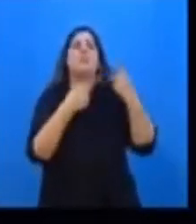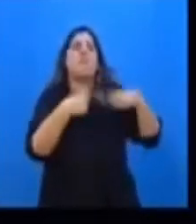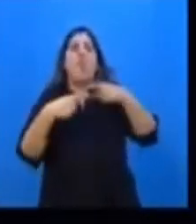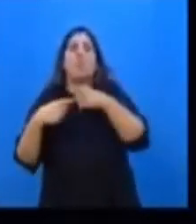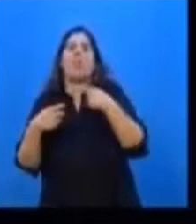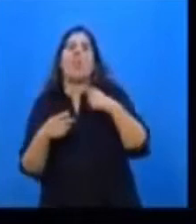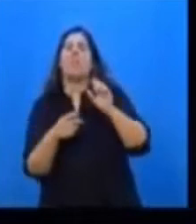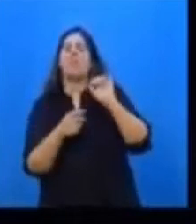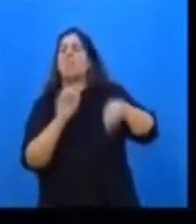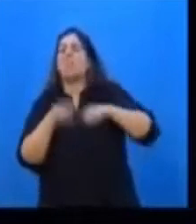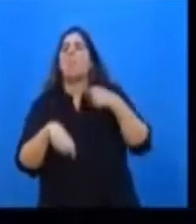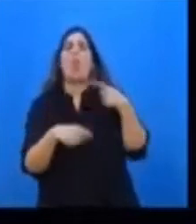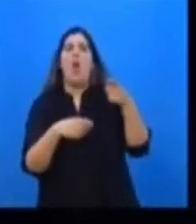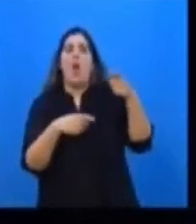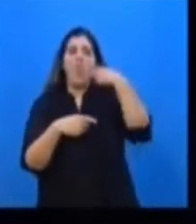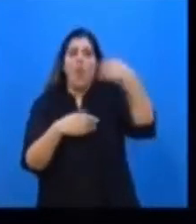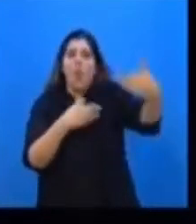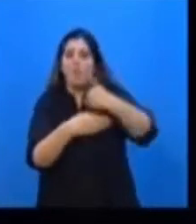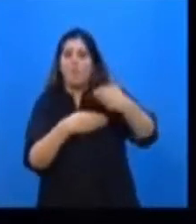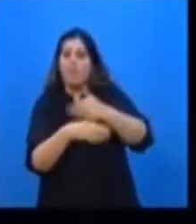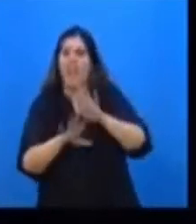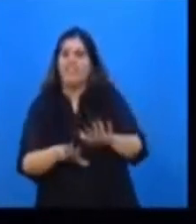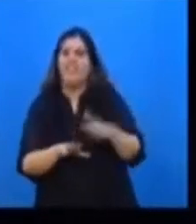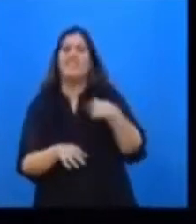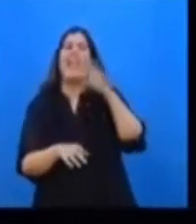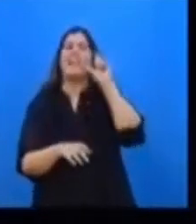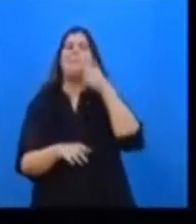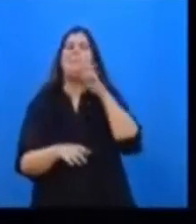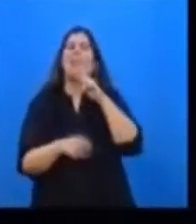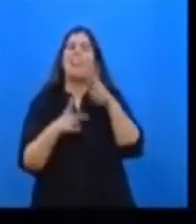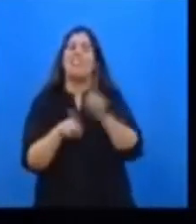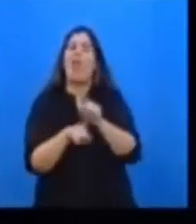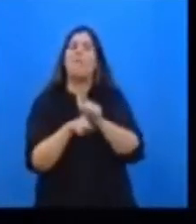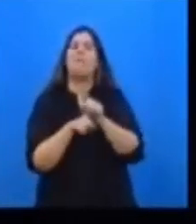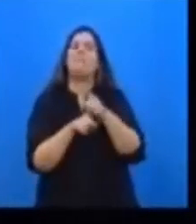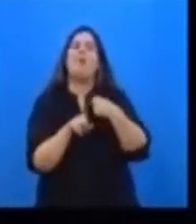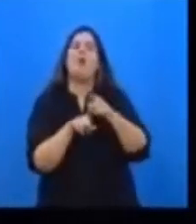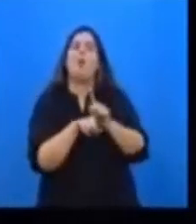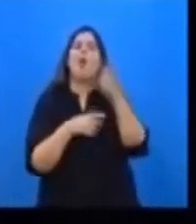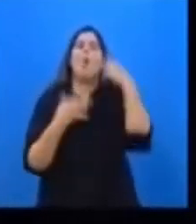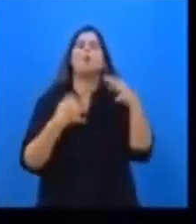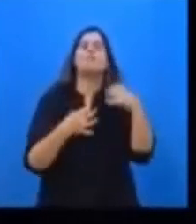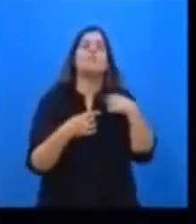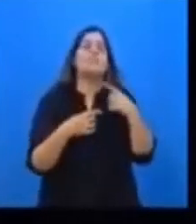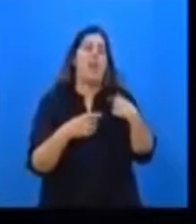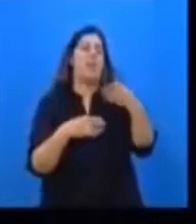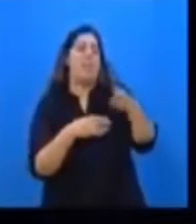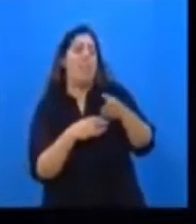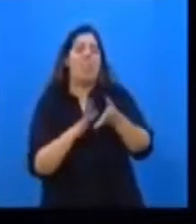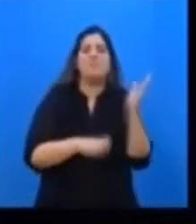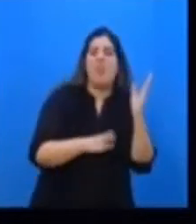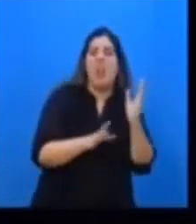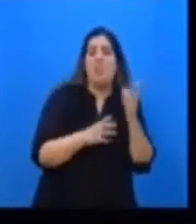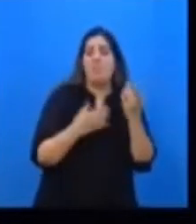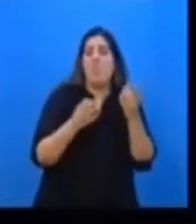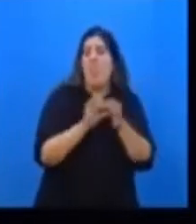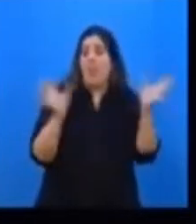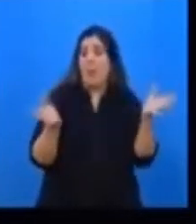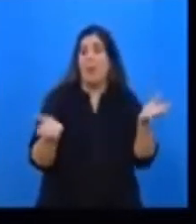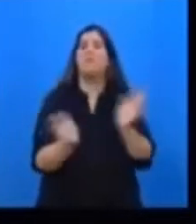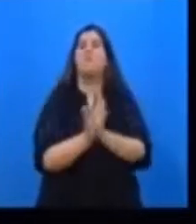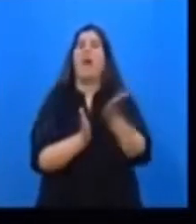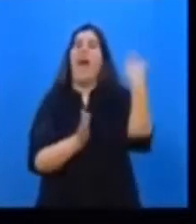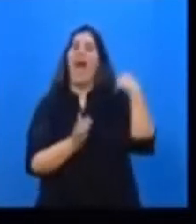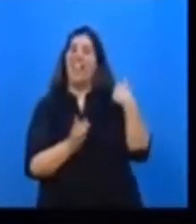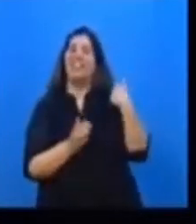y ellos transforman la justicia como decía esperen una puerta giratoria donde los delincuentes nunca quedan cuando alberto fernández fue jefe